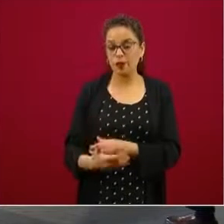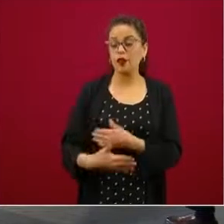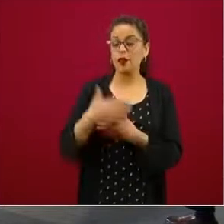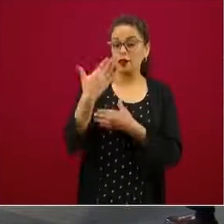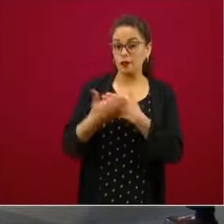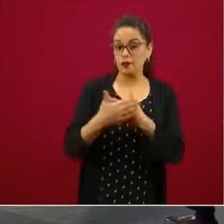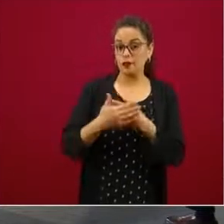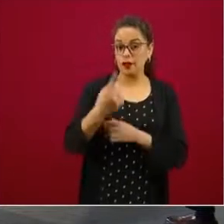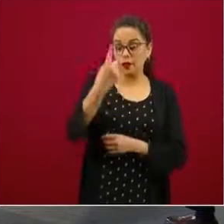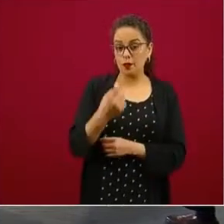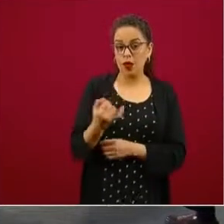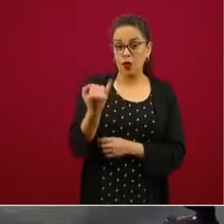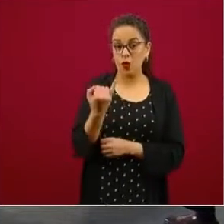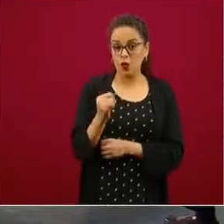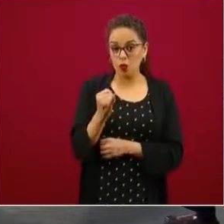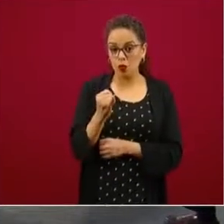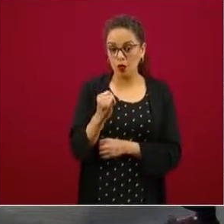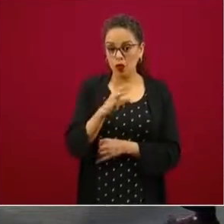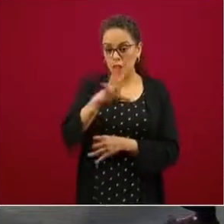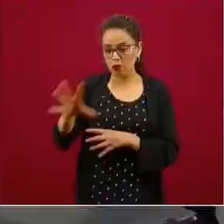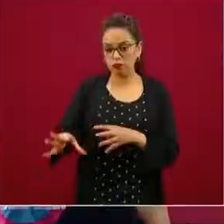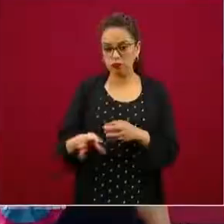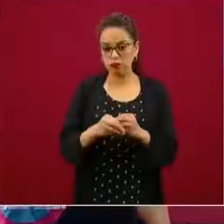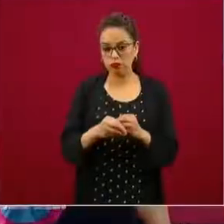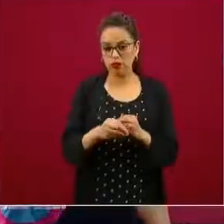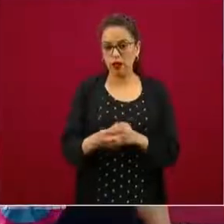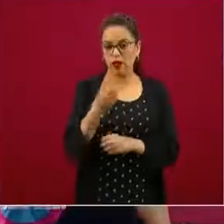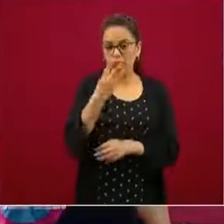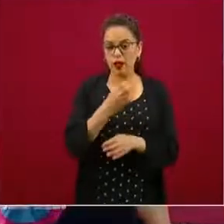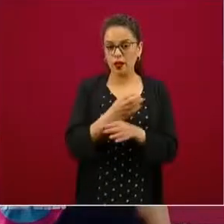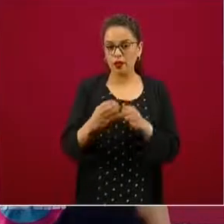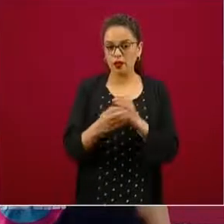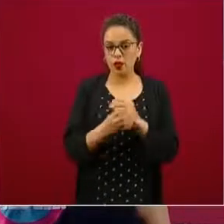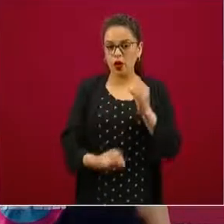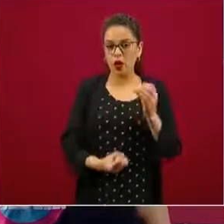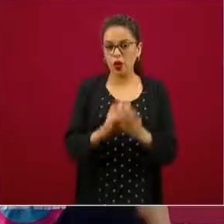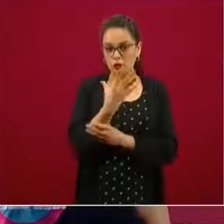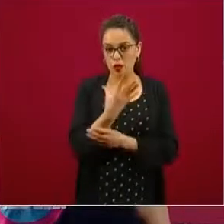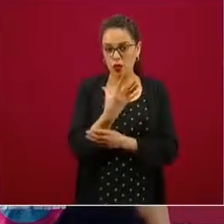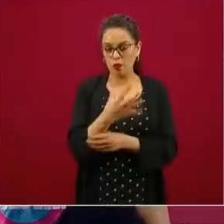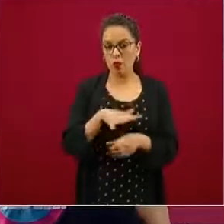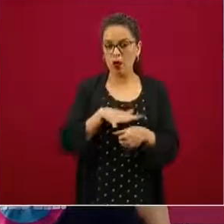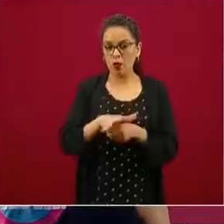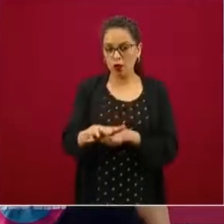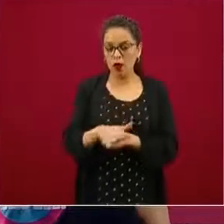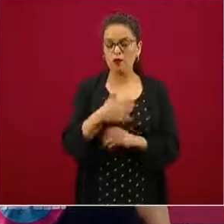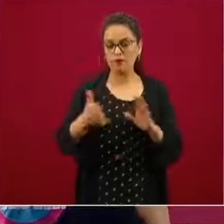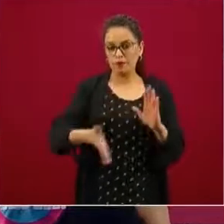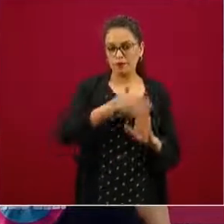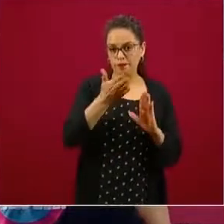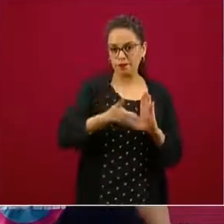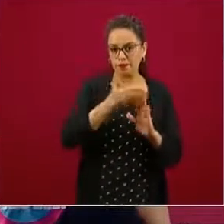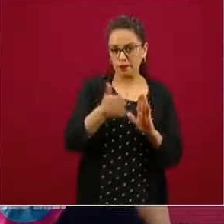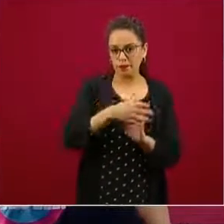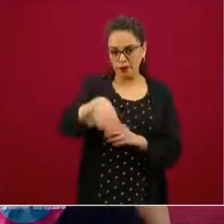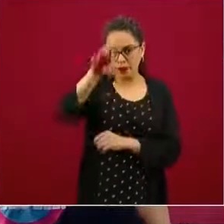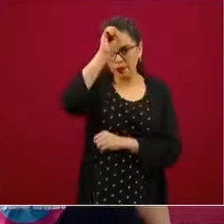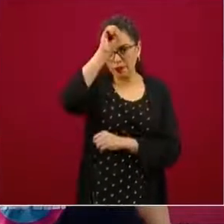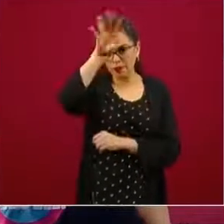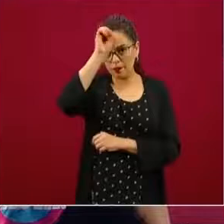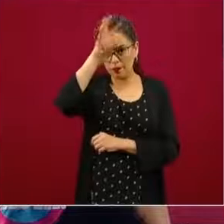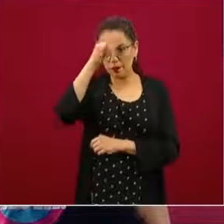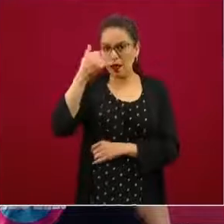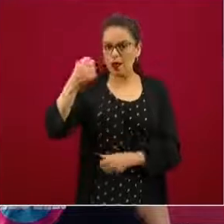entran 3 actividades económicas esenciales nuevas: la minería, la construcción y la fabricación de equipos